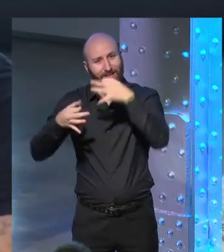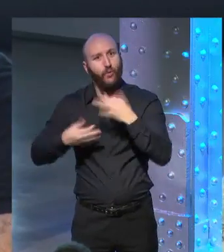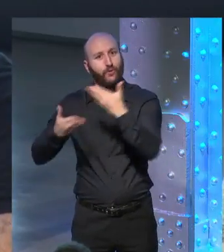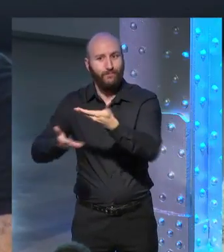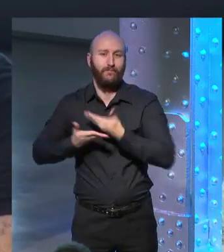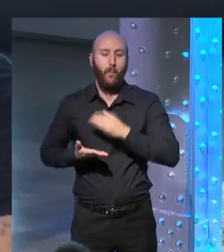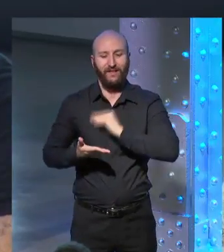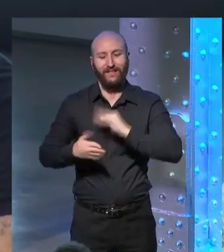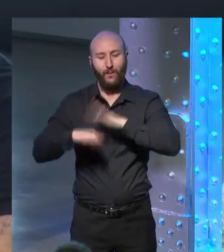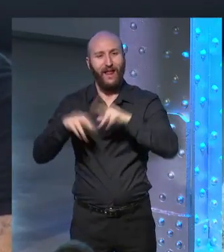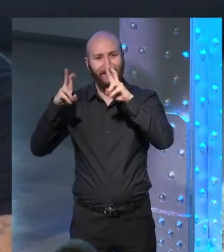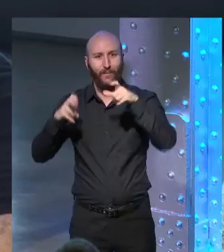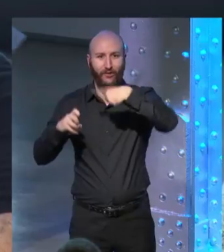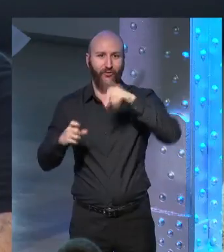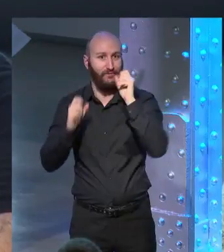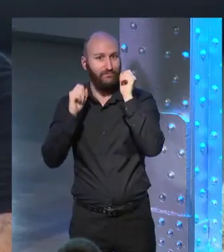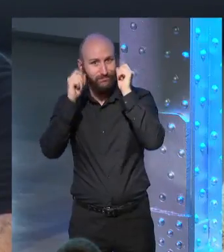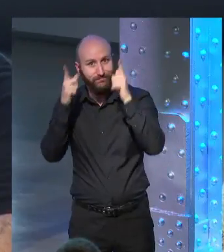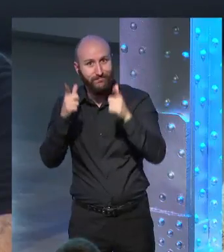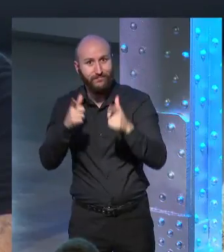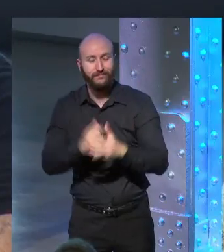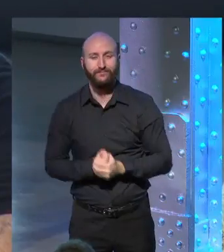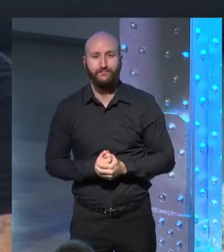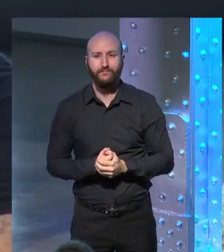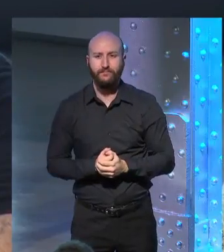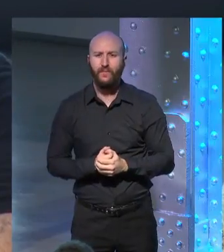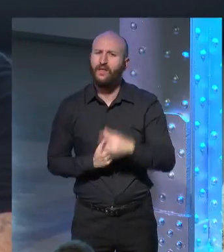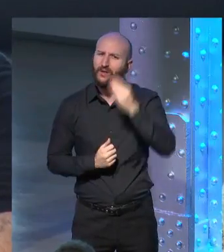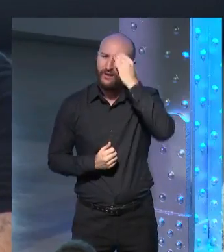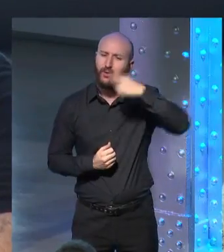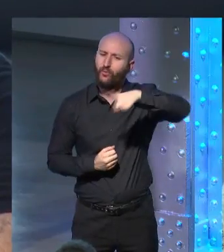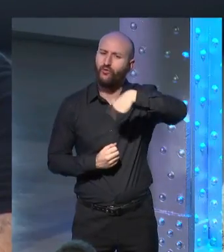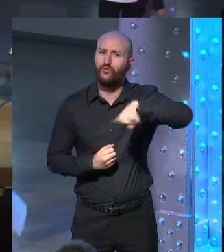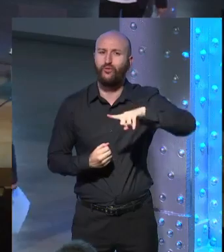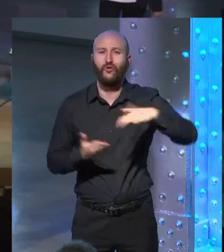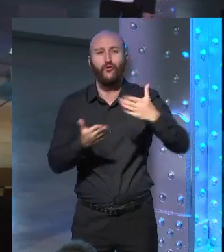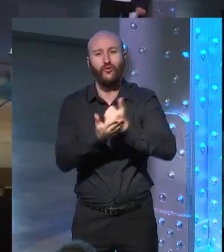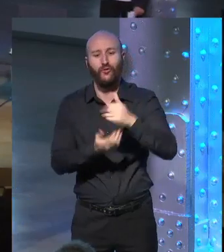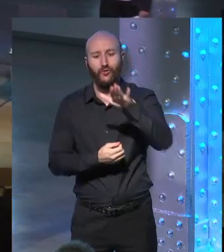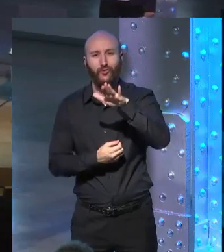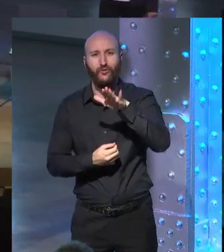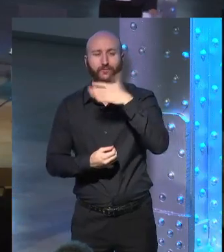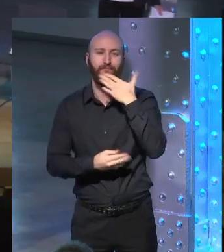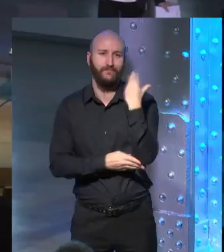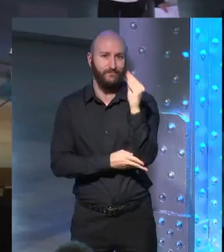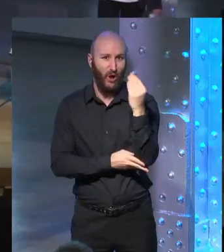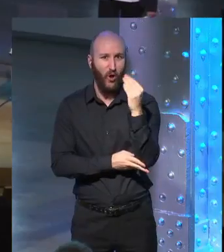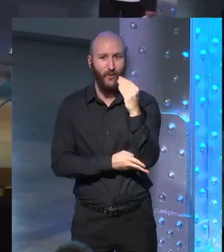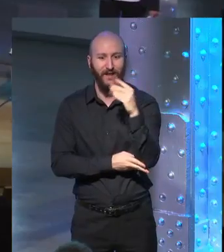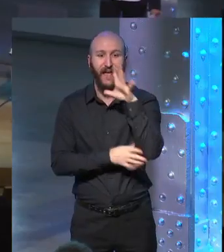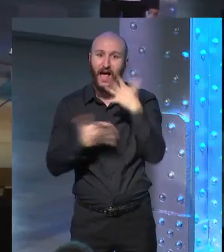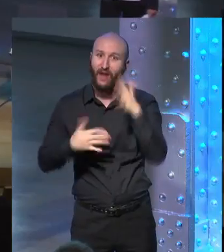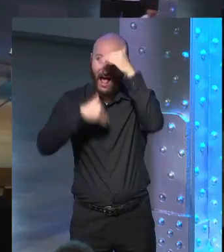en este tema y sobre todo creo que aquí podríais estar muy atentos todos los chavales que veo por aquí, porque